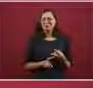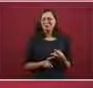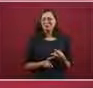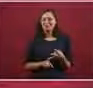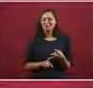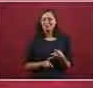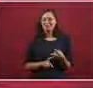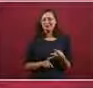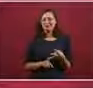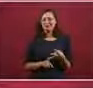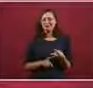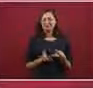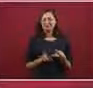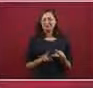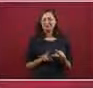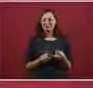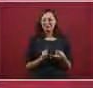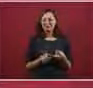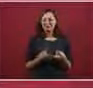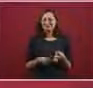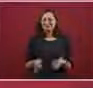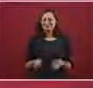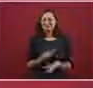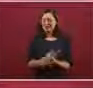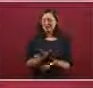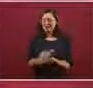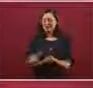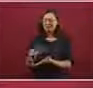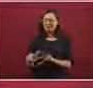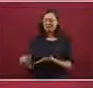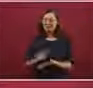¿cómo se llama para la limpia?